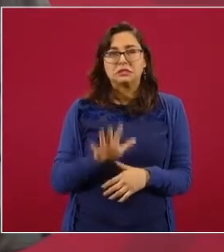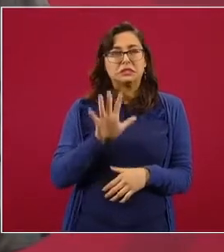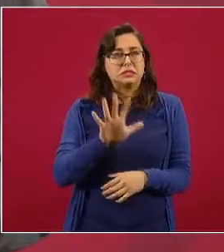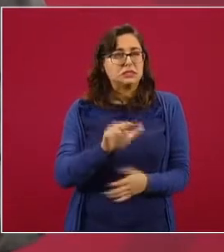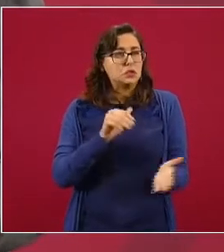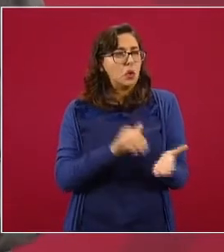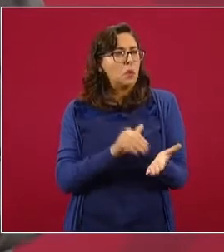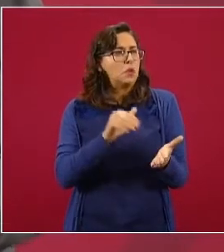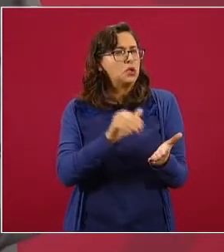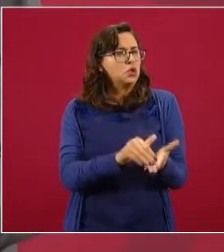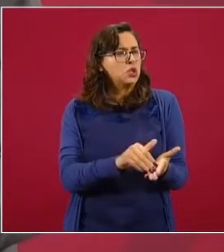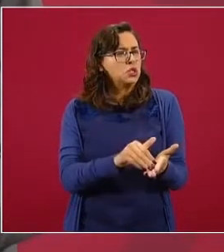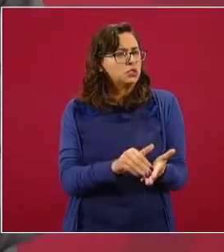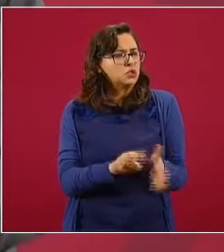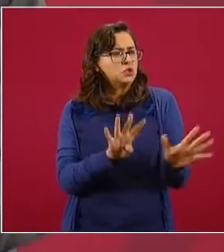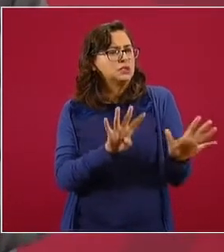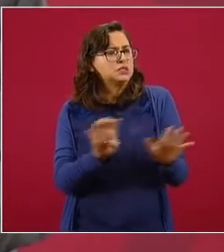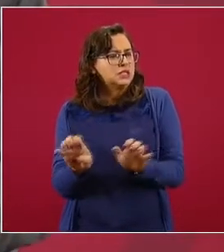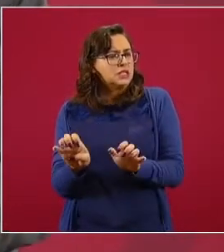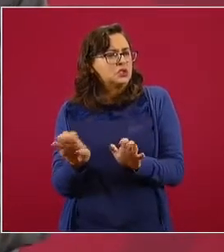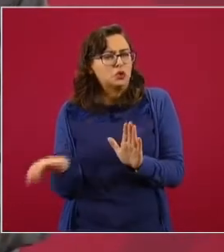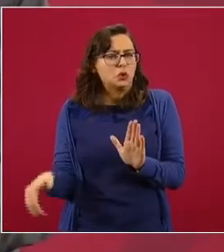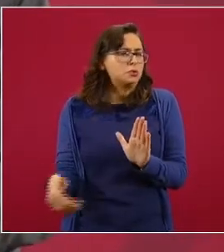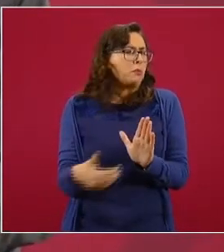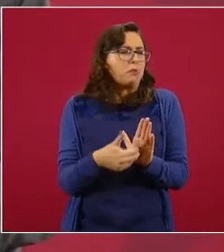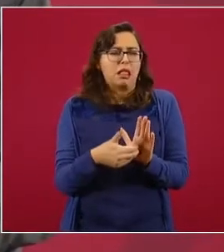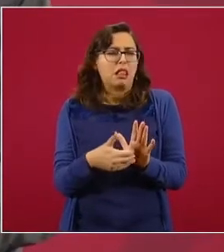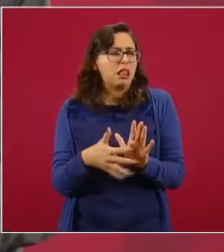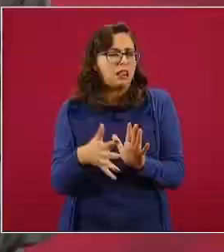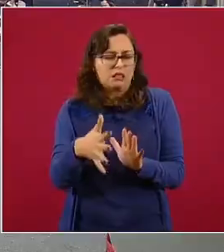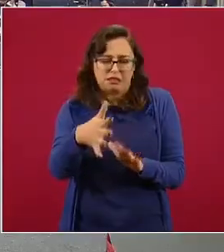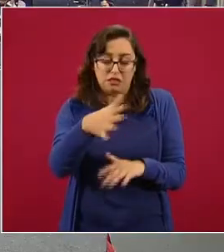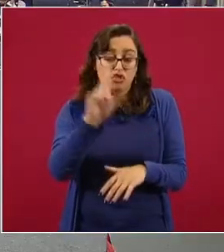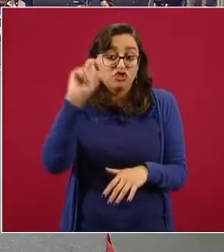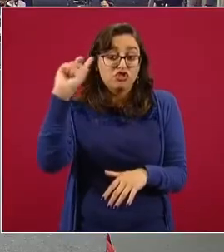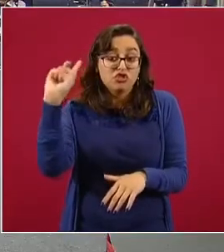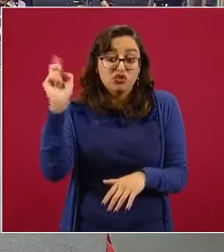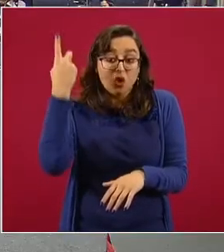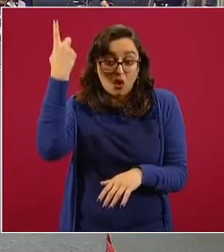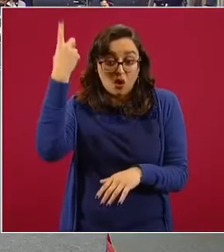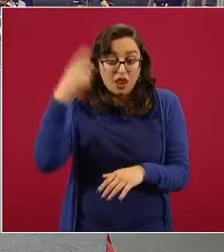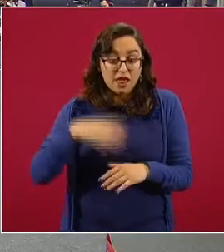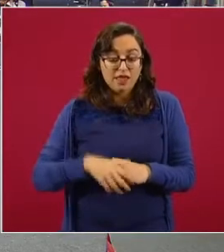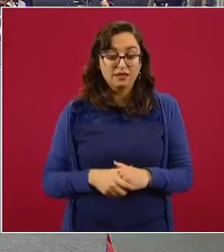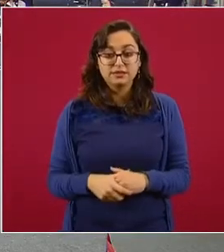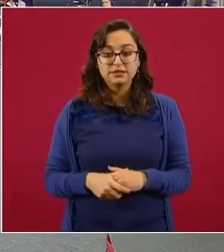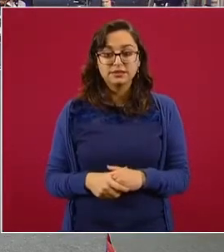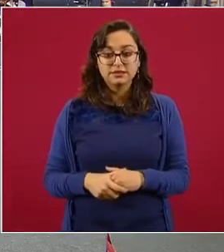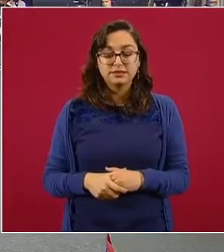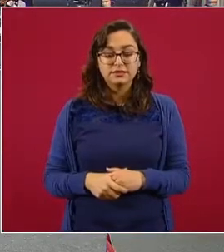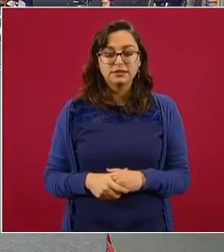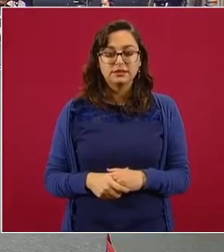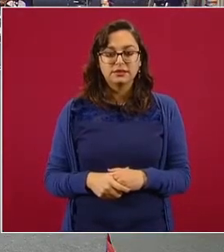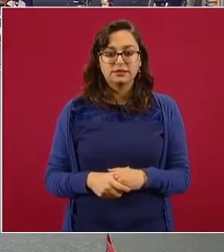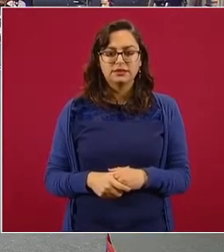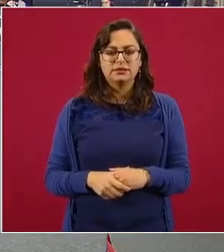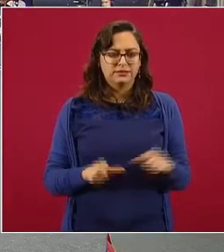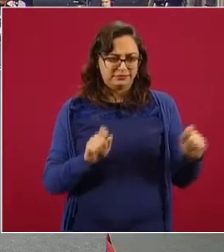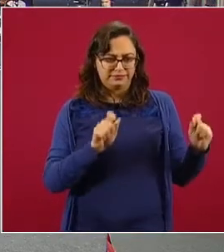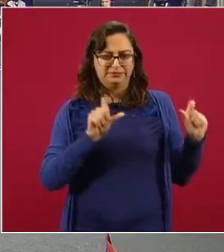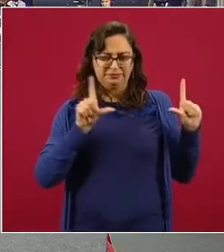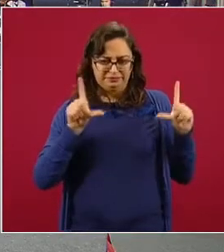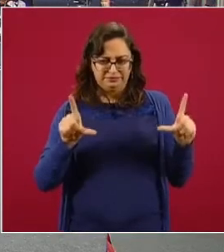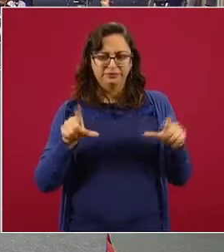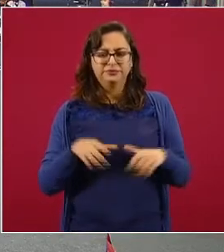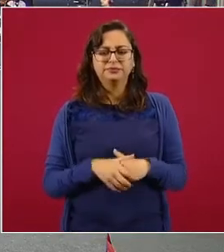5.900.000 y tantos mil dólares. ¿Cuánto? ¿Por qué no ponen la